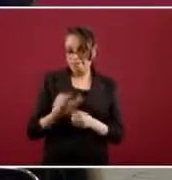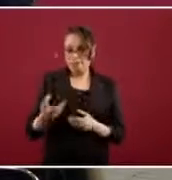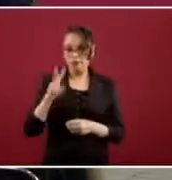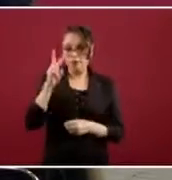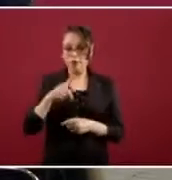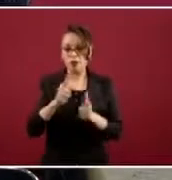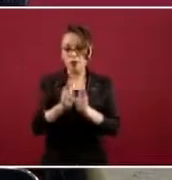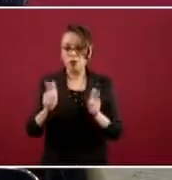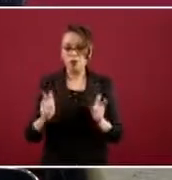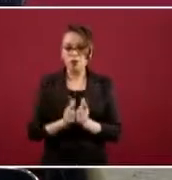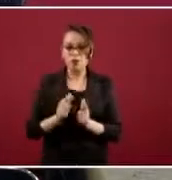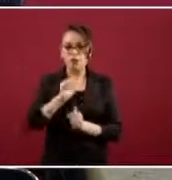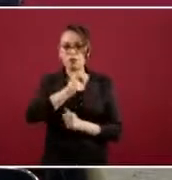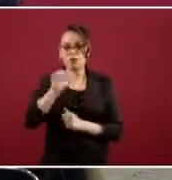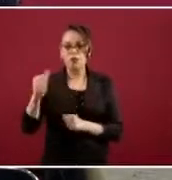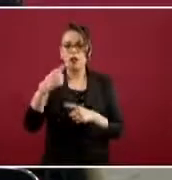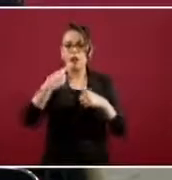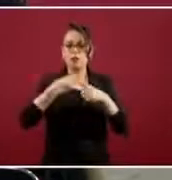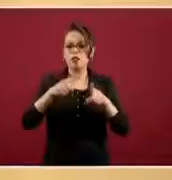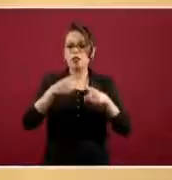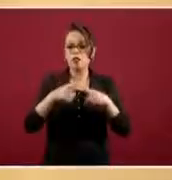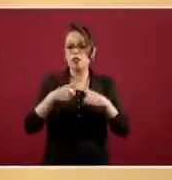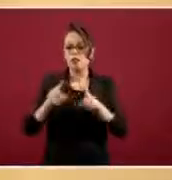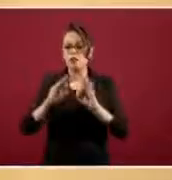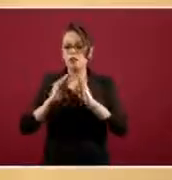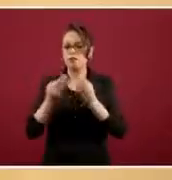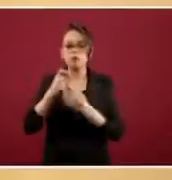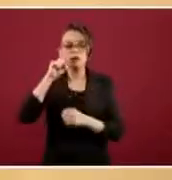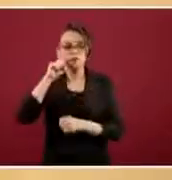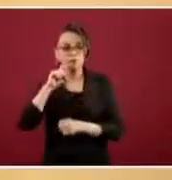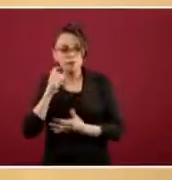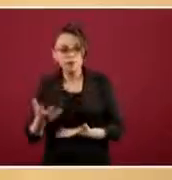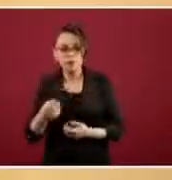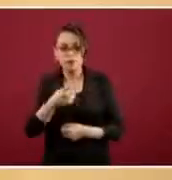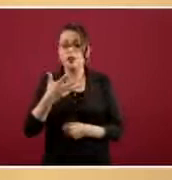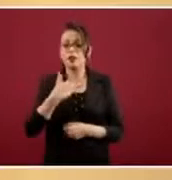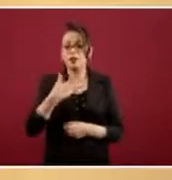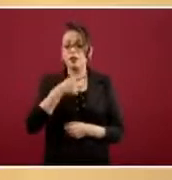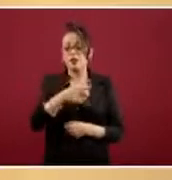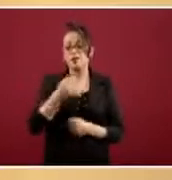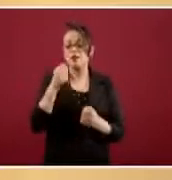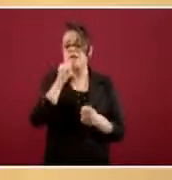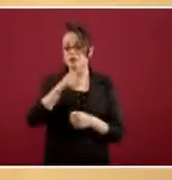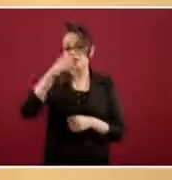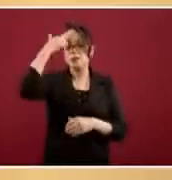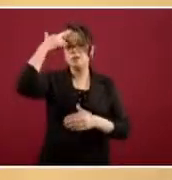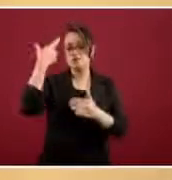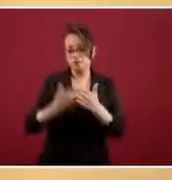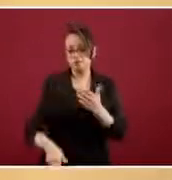de grupos de la diversidad sexual que se han visto afectados en sus derechos porque algunos líderes